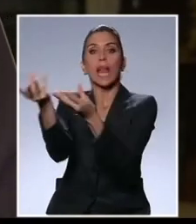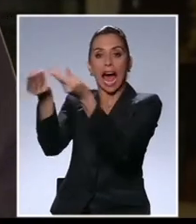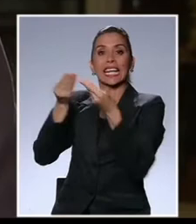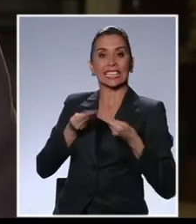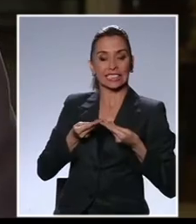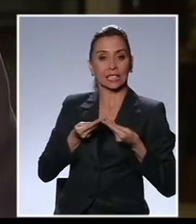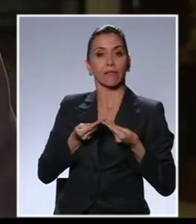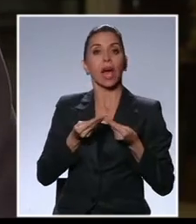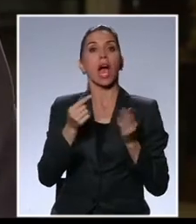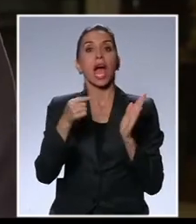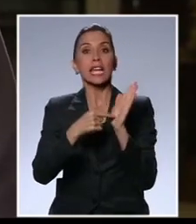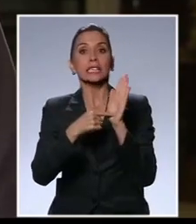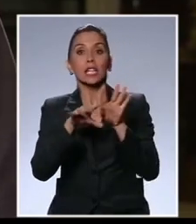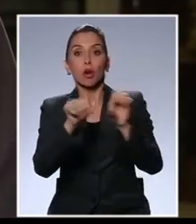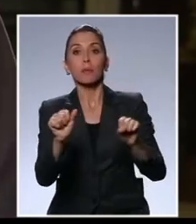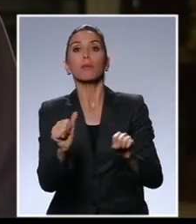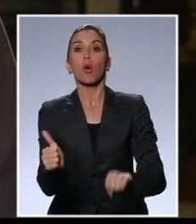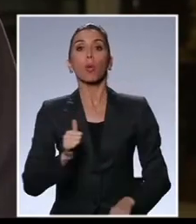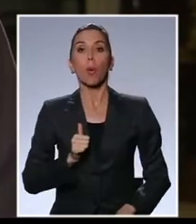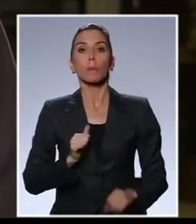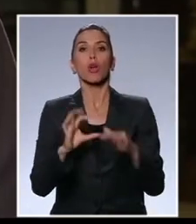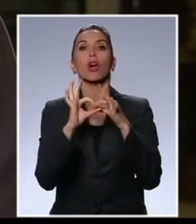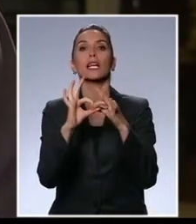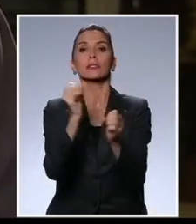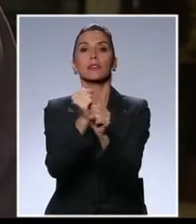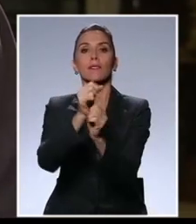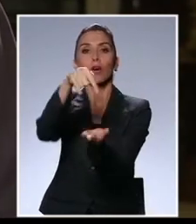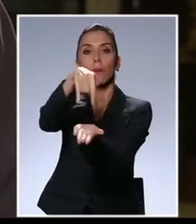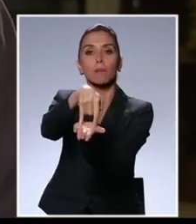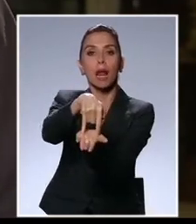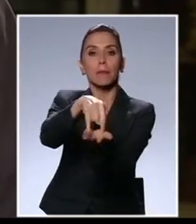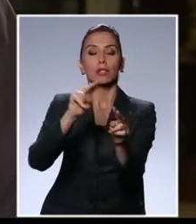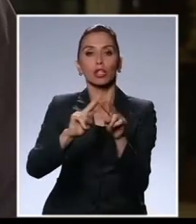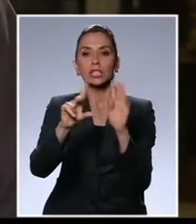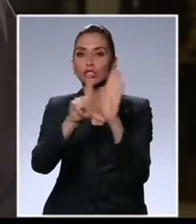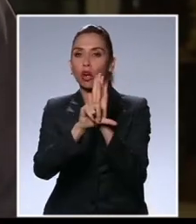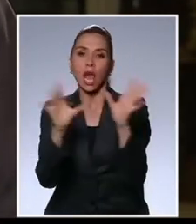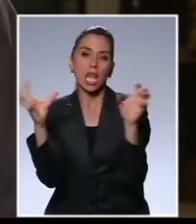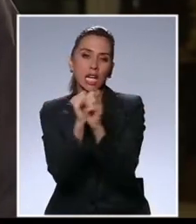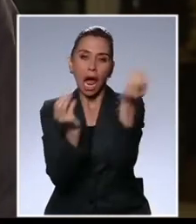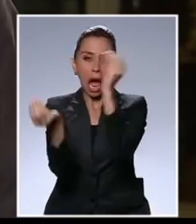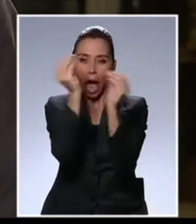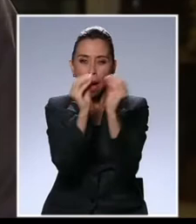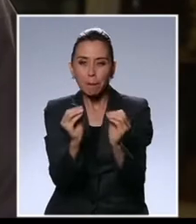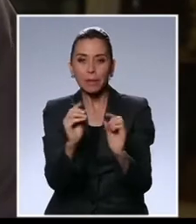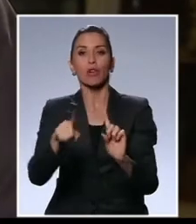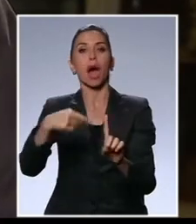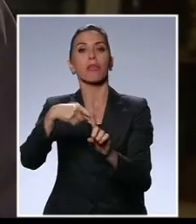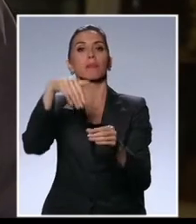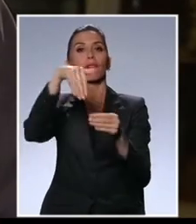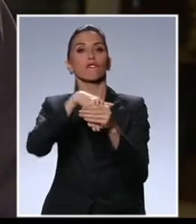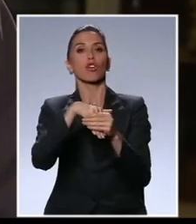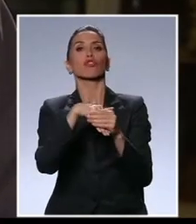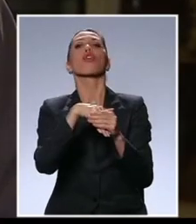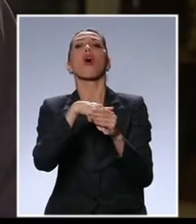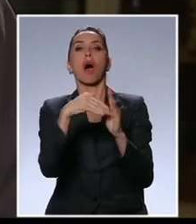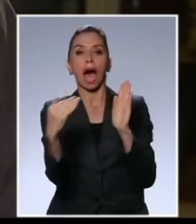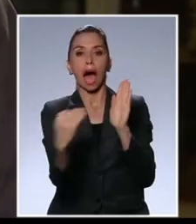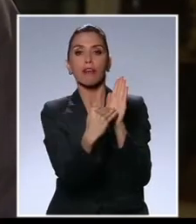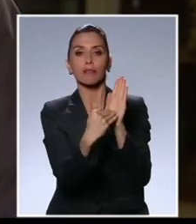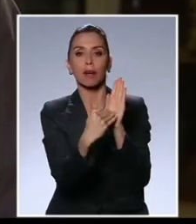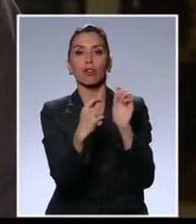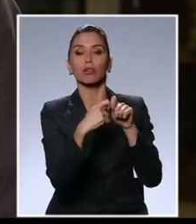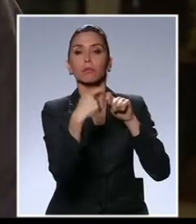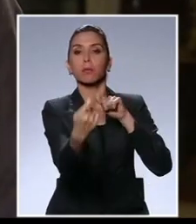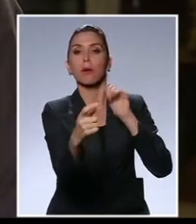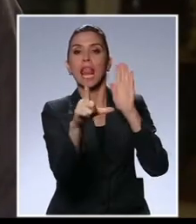con este compromiso gracias al trabajo de todo el parlamento quienes legislaron con rapidez además de votar a favor de que sea un Bono que se